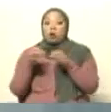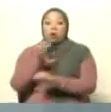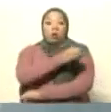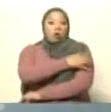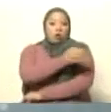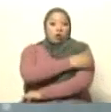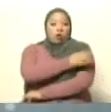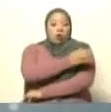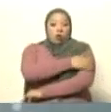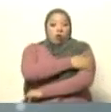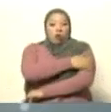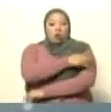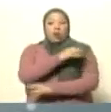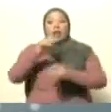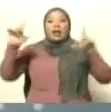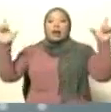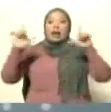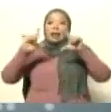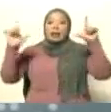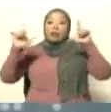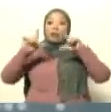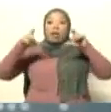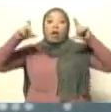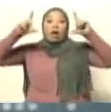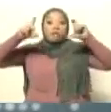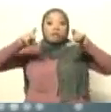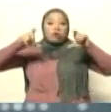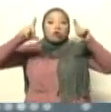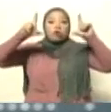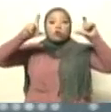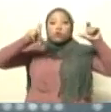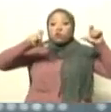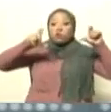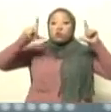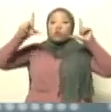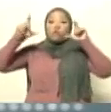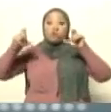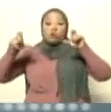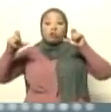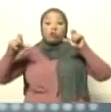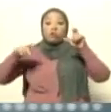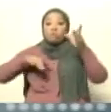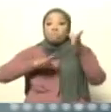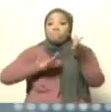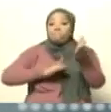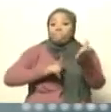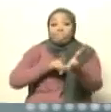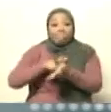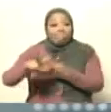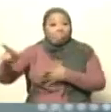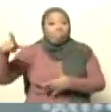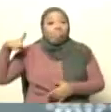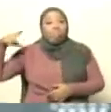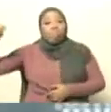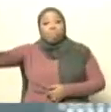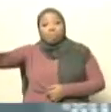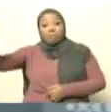los dueños de los medios fueron a tomarse la foto, el 12, la autojuramentación, y luego en la